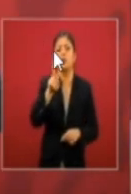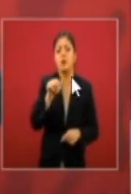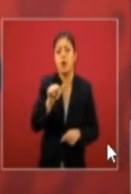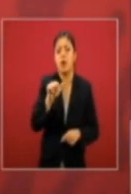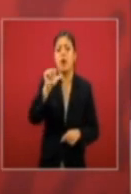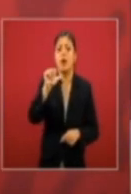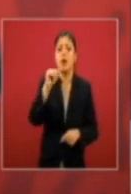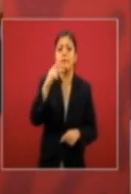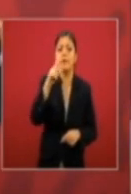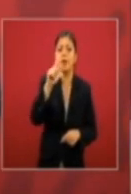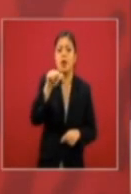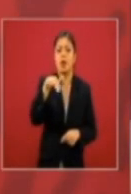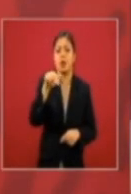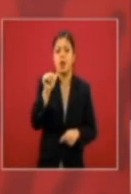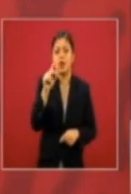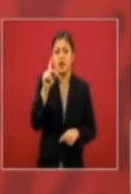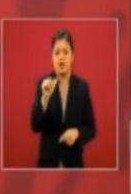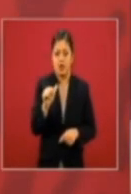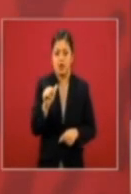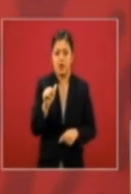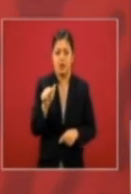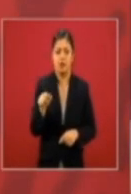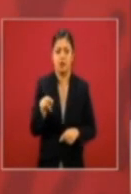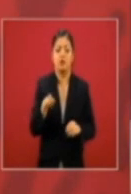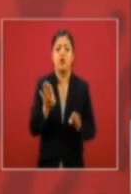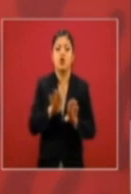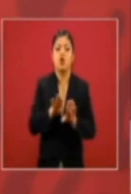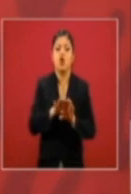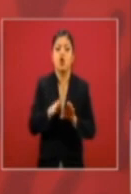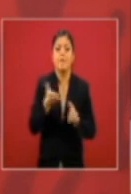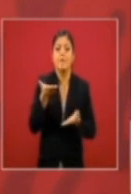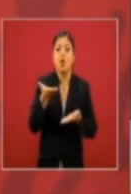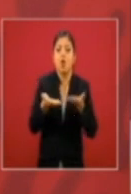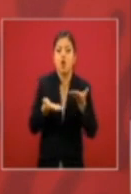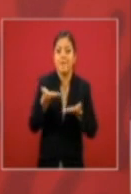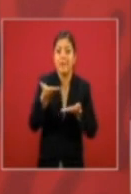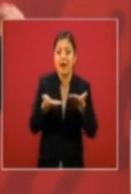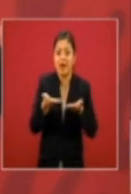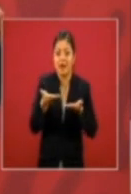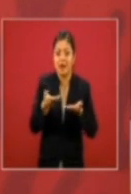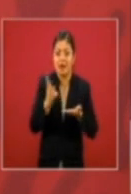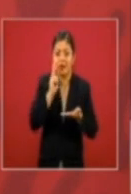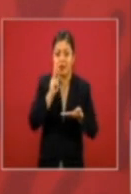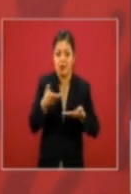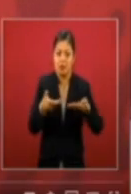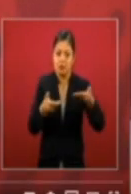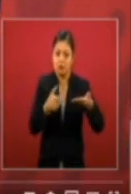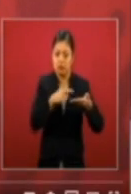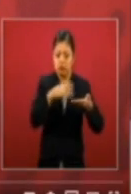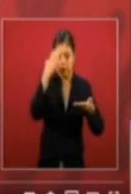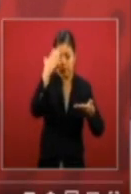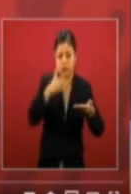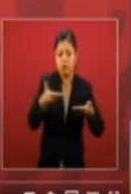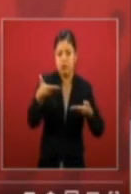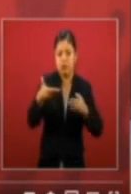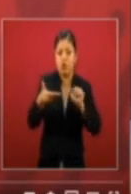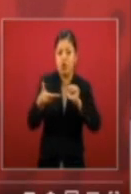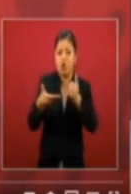Curva aplanada, es una curva comparativamente menor en términos de la